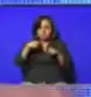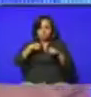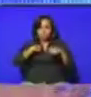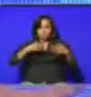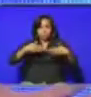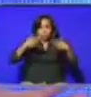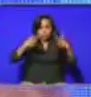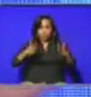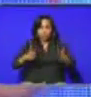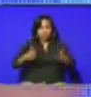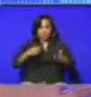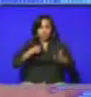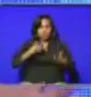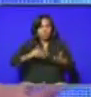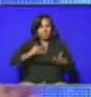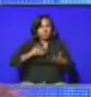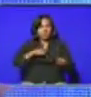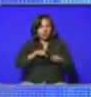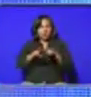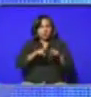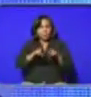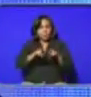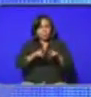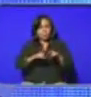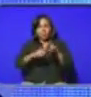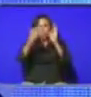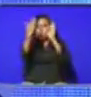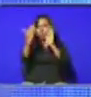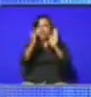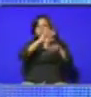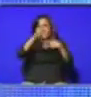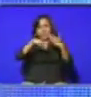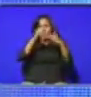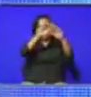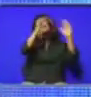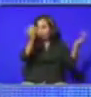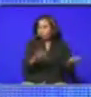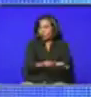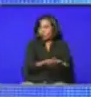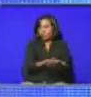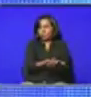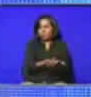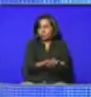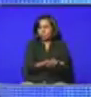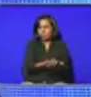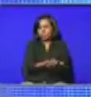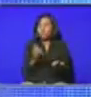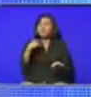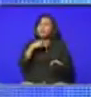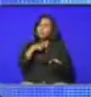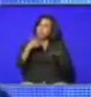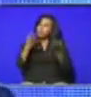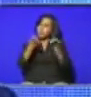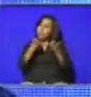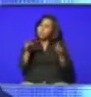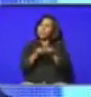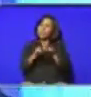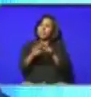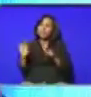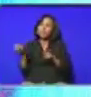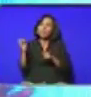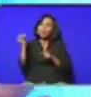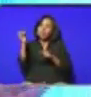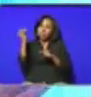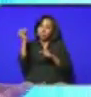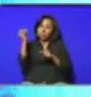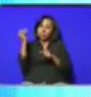siento competitivo ante el mundo, y eso mismo requiere nuestros jóvenes que van a salir